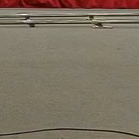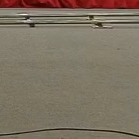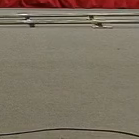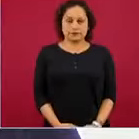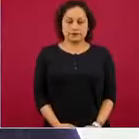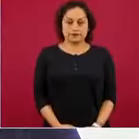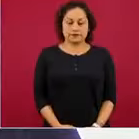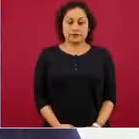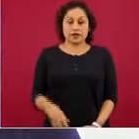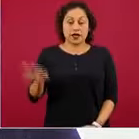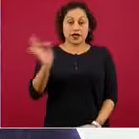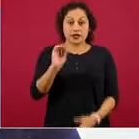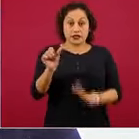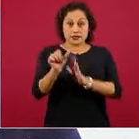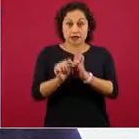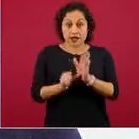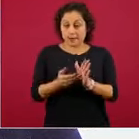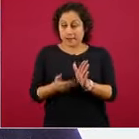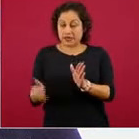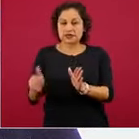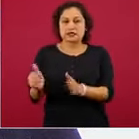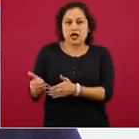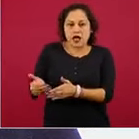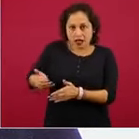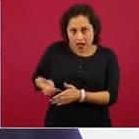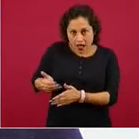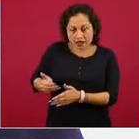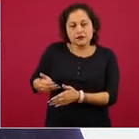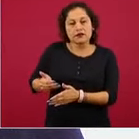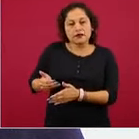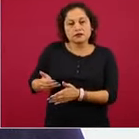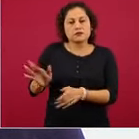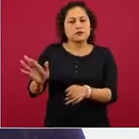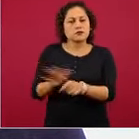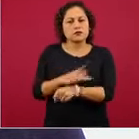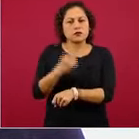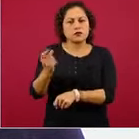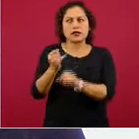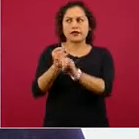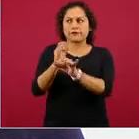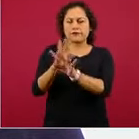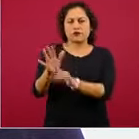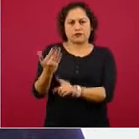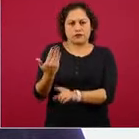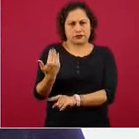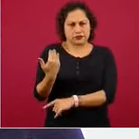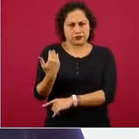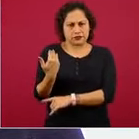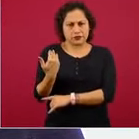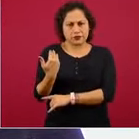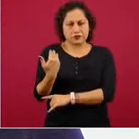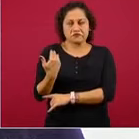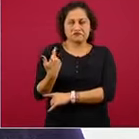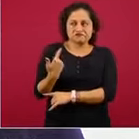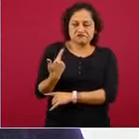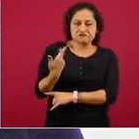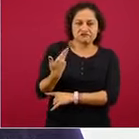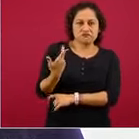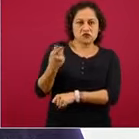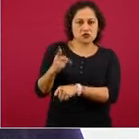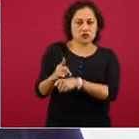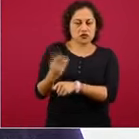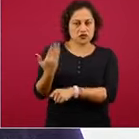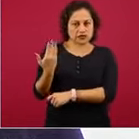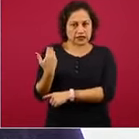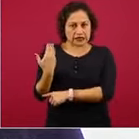el mes. De hecho, esa es la razón porque en base a la información que hace algunos días, 7, 8 días